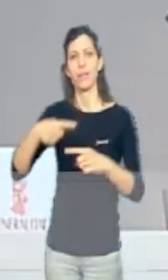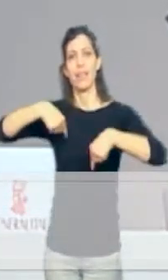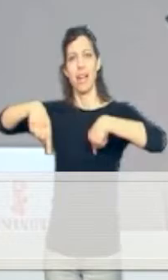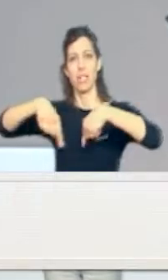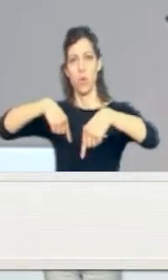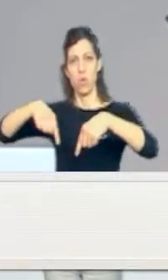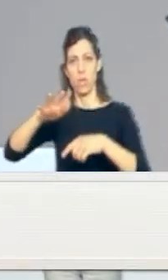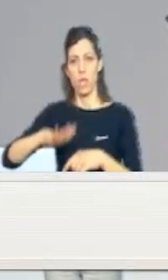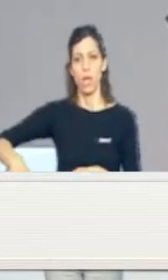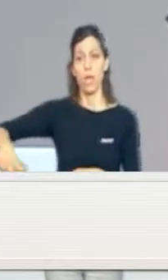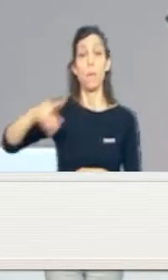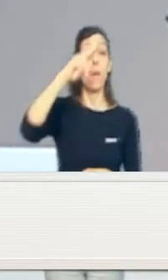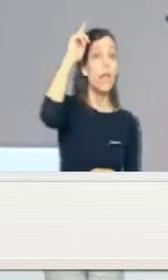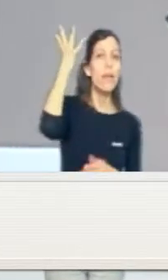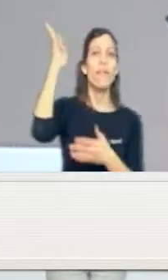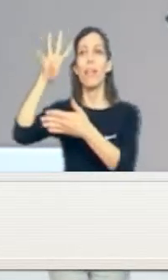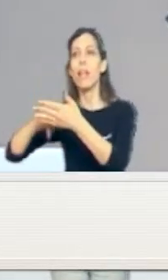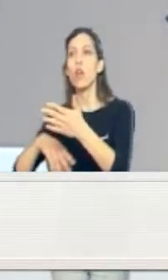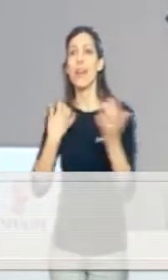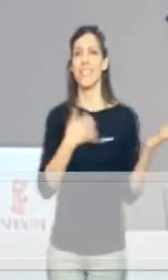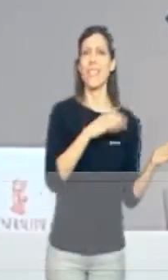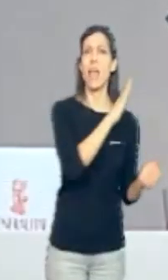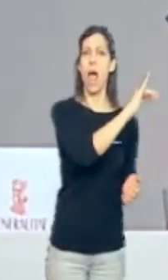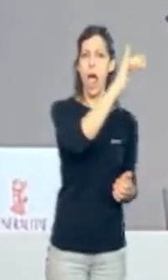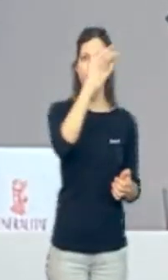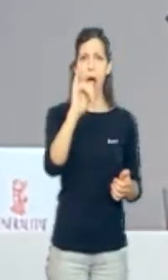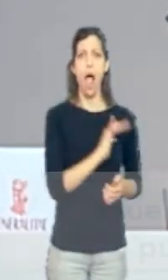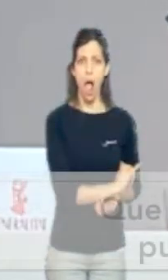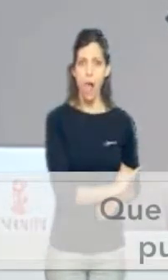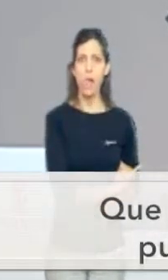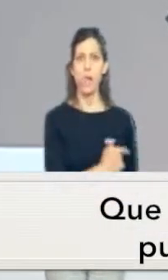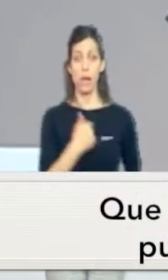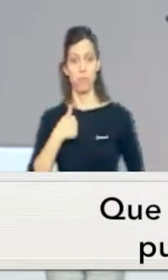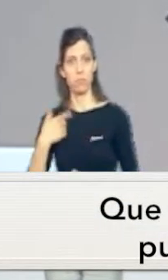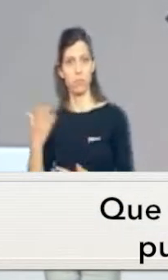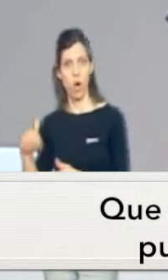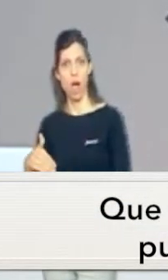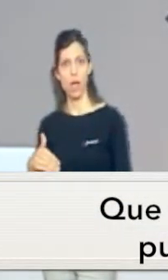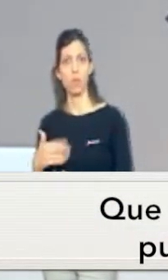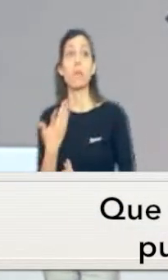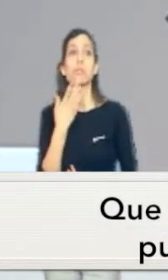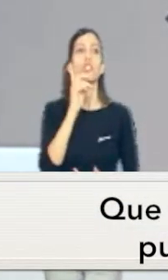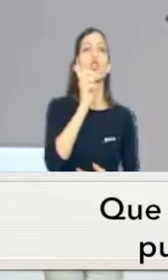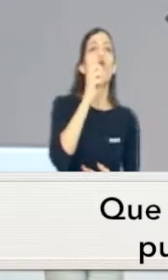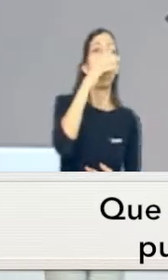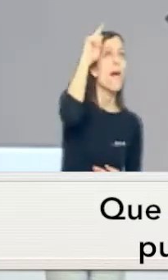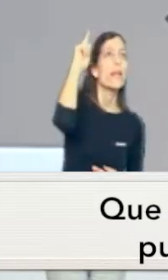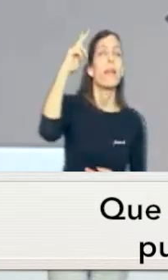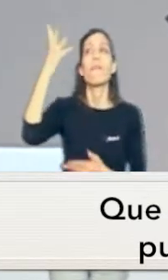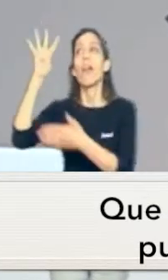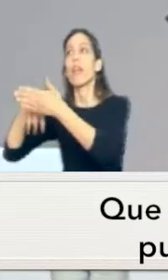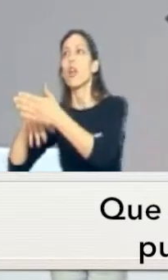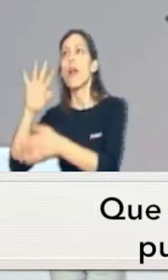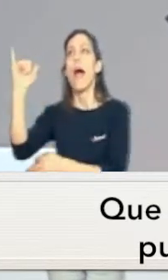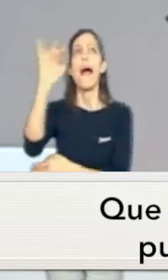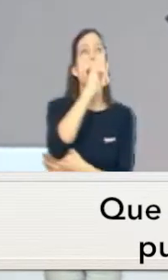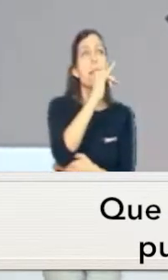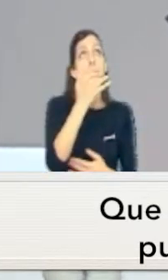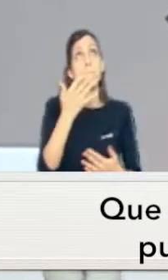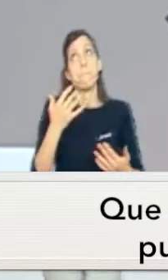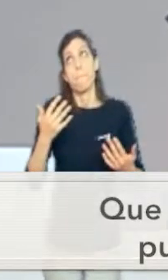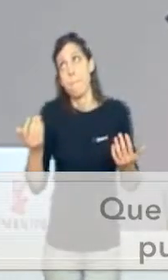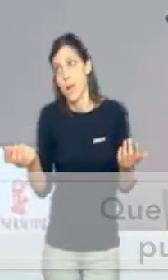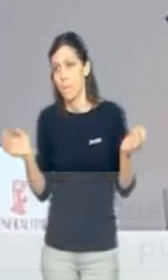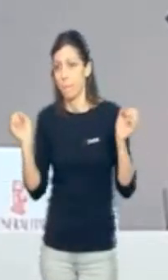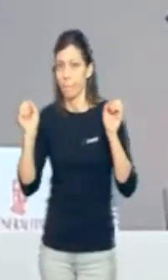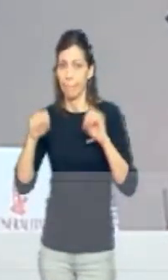cuando él tiene en madrid barcelona y sevilla si no me stinger en madrid y barcelona dios por